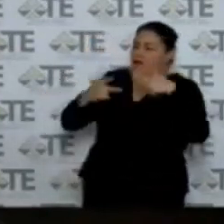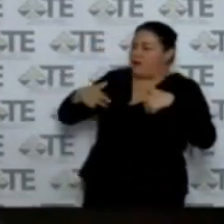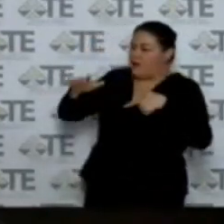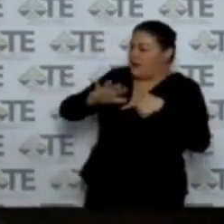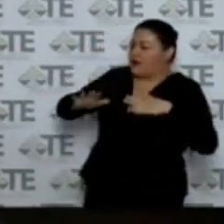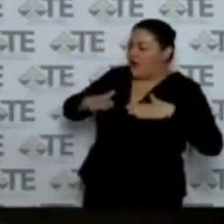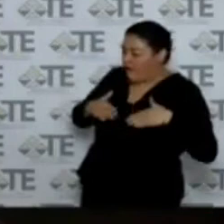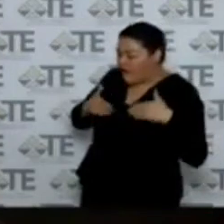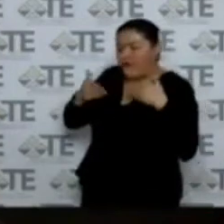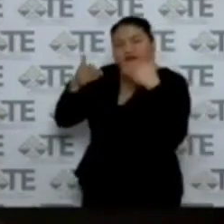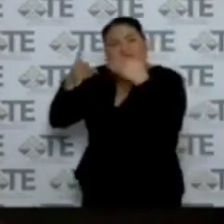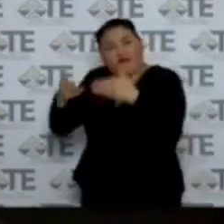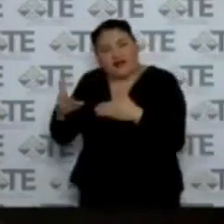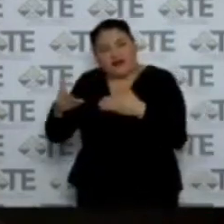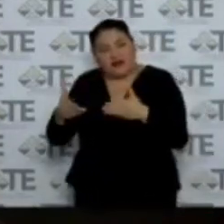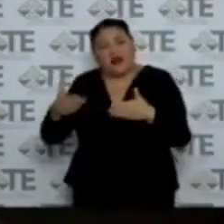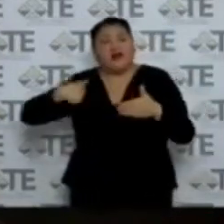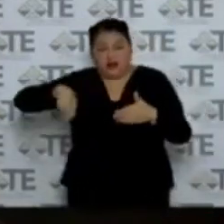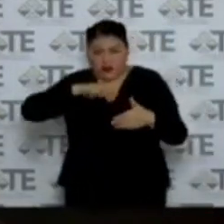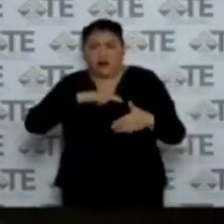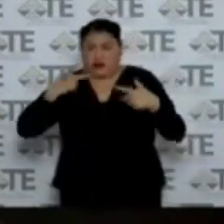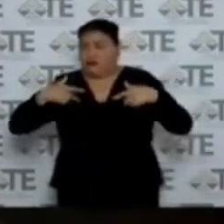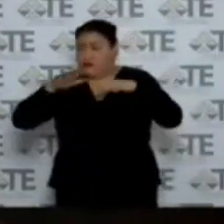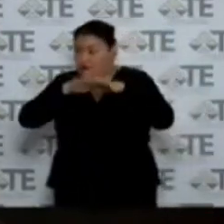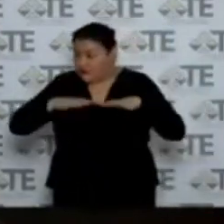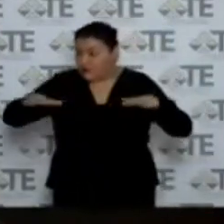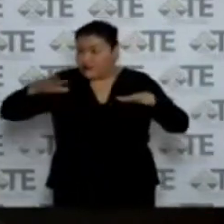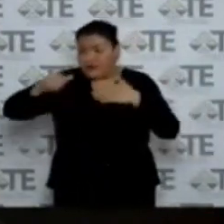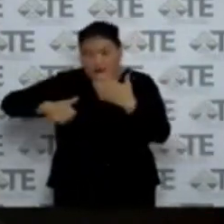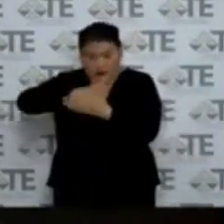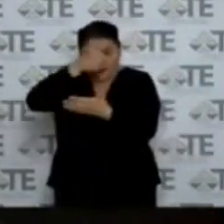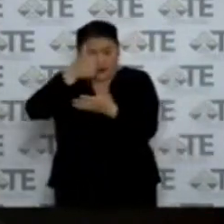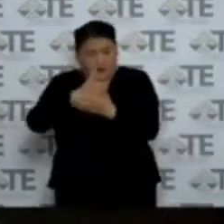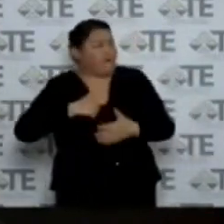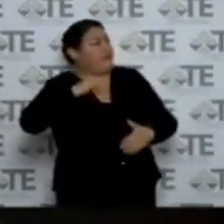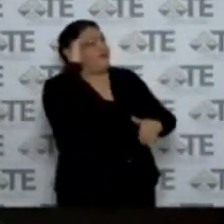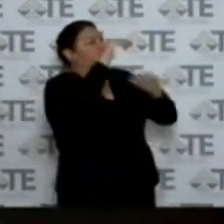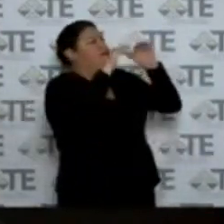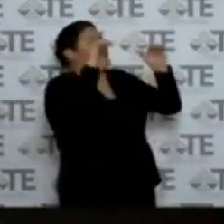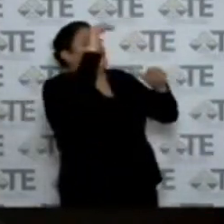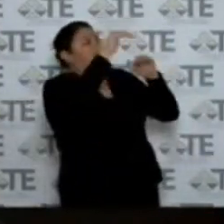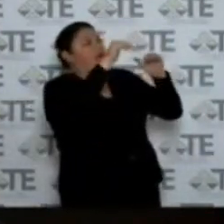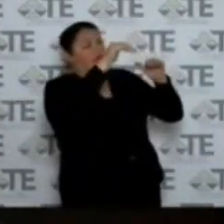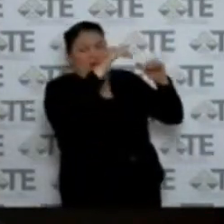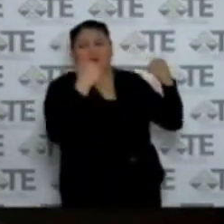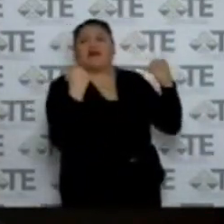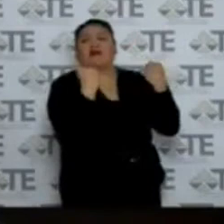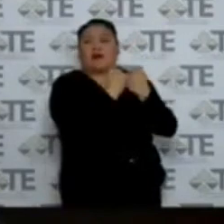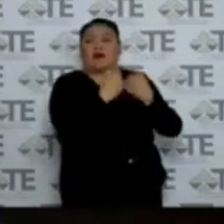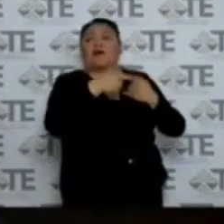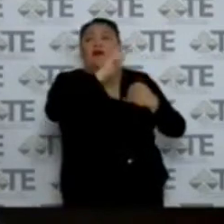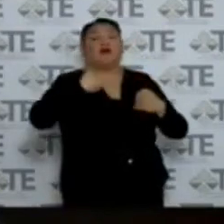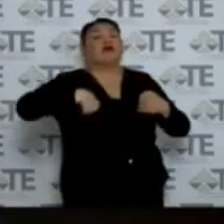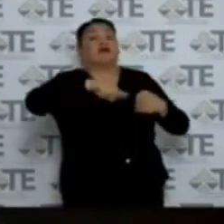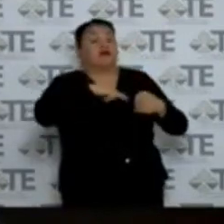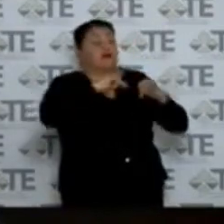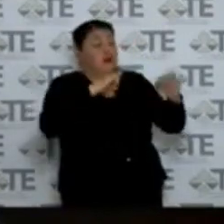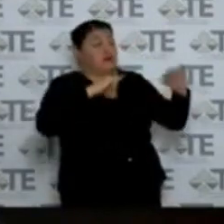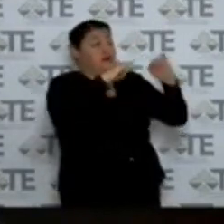como sociedad, pero también se la tenemos que demostrar a nuestra